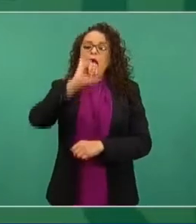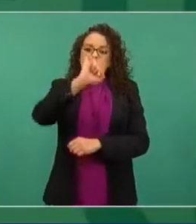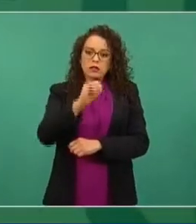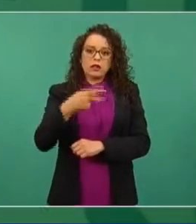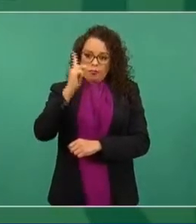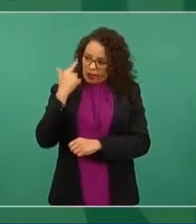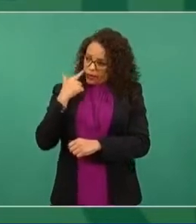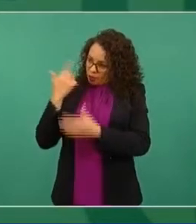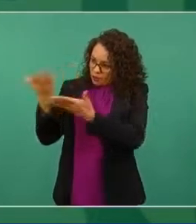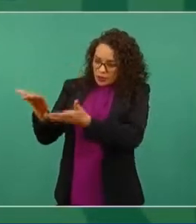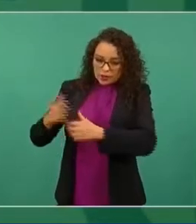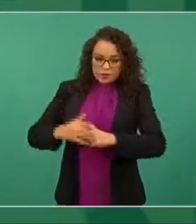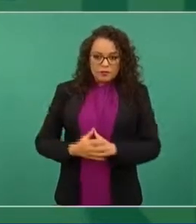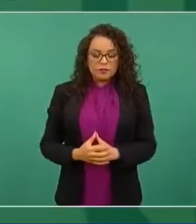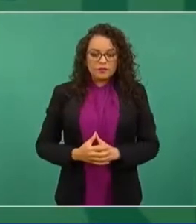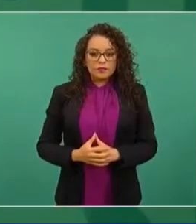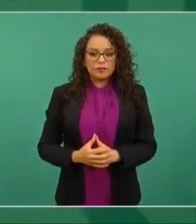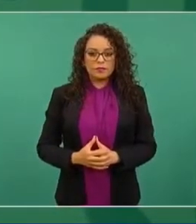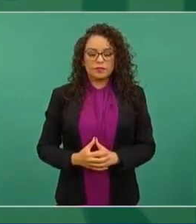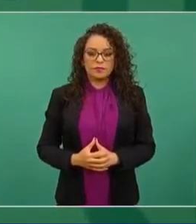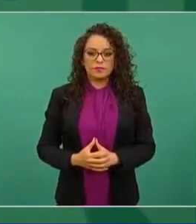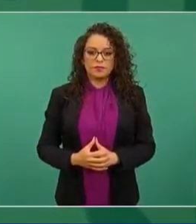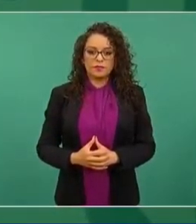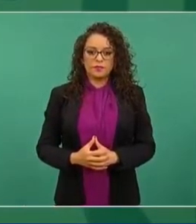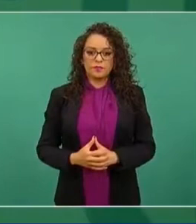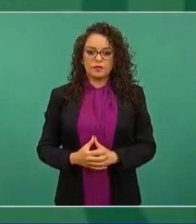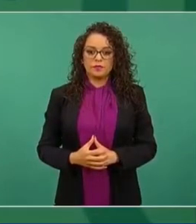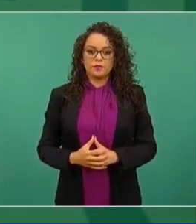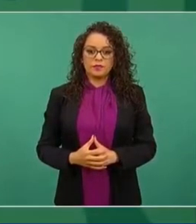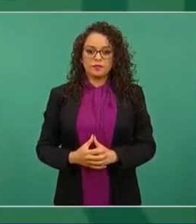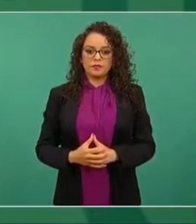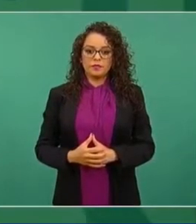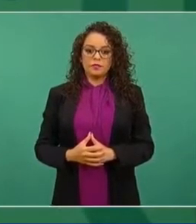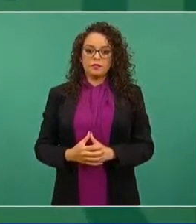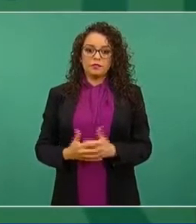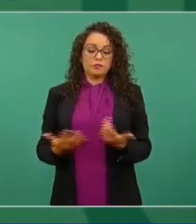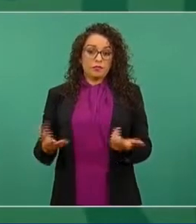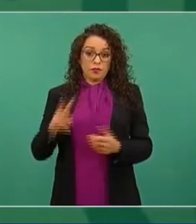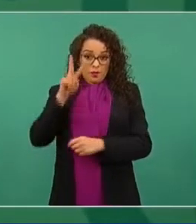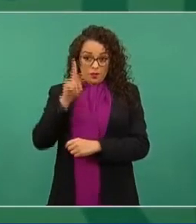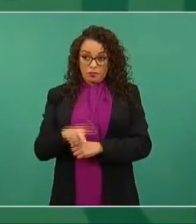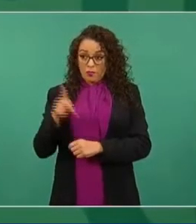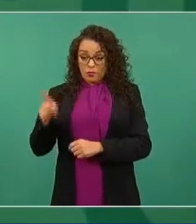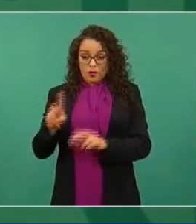consecuencias. Un Estado con mucha descomposición social,